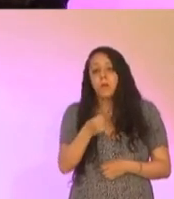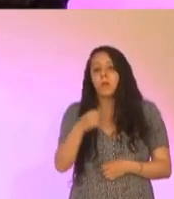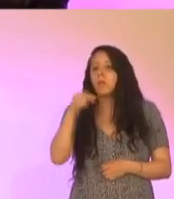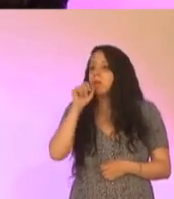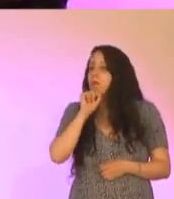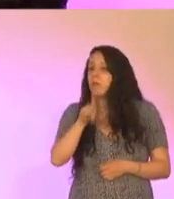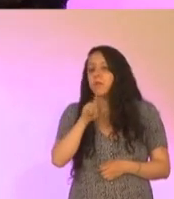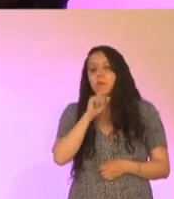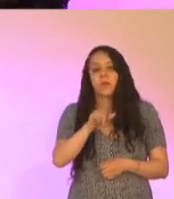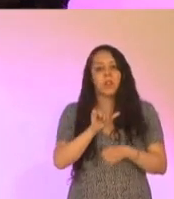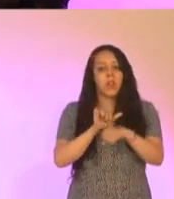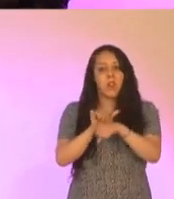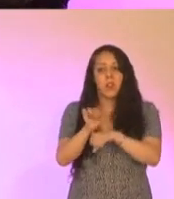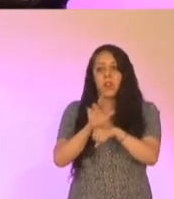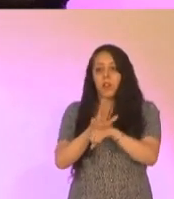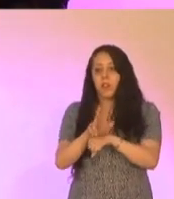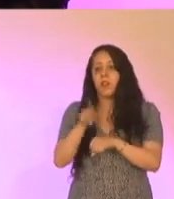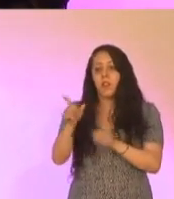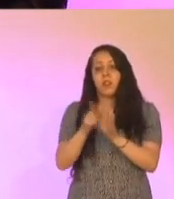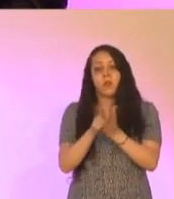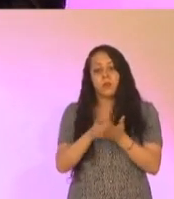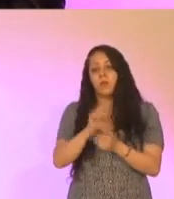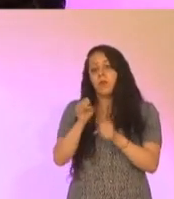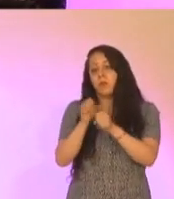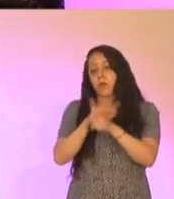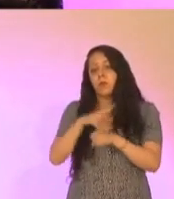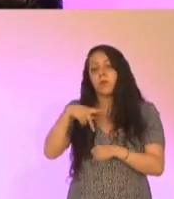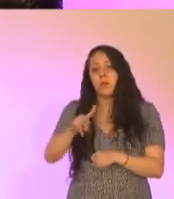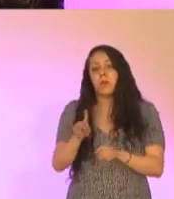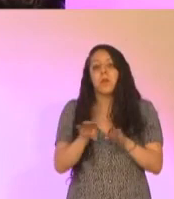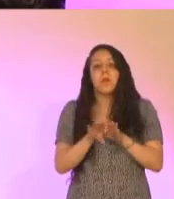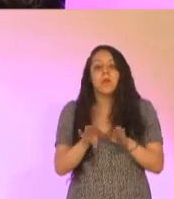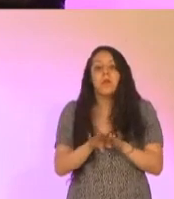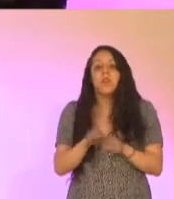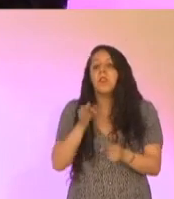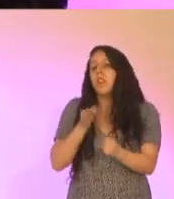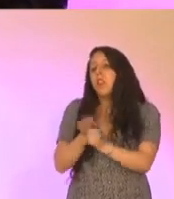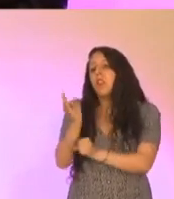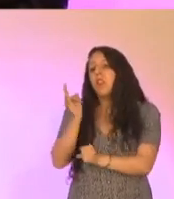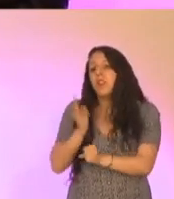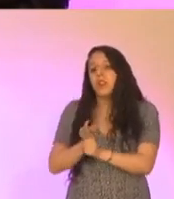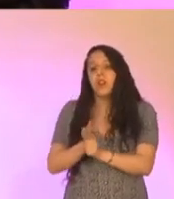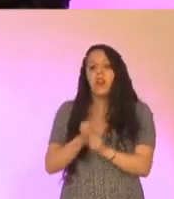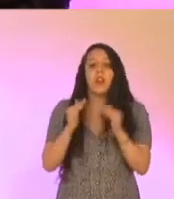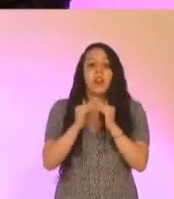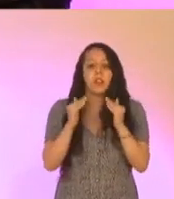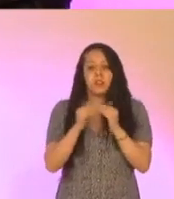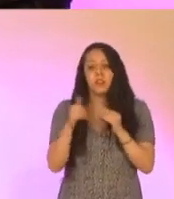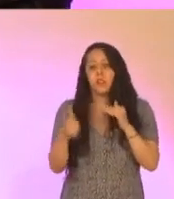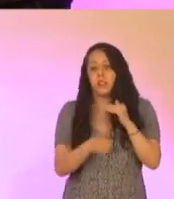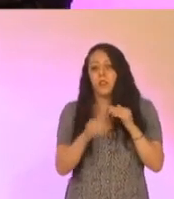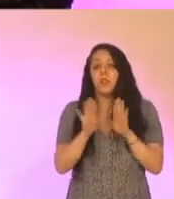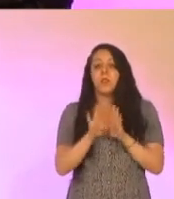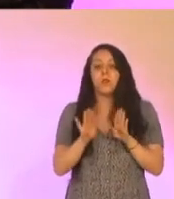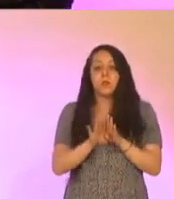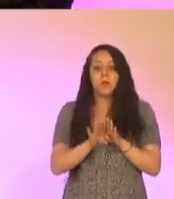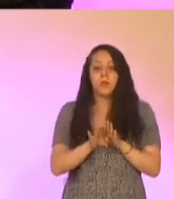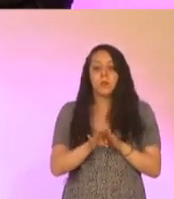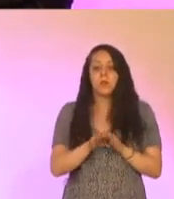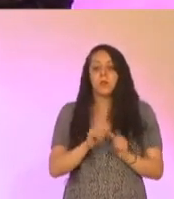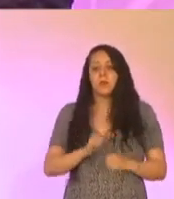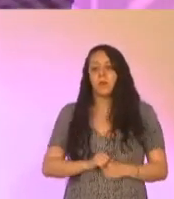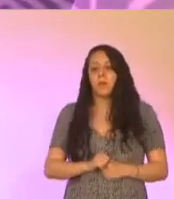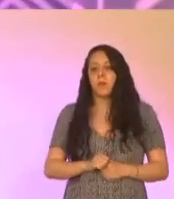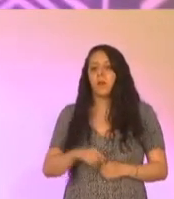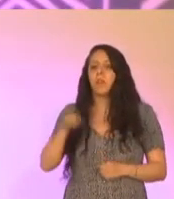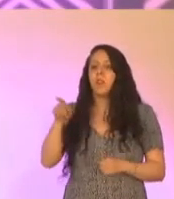de una de las facetas más ridículas realmente imaginables del encierro de las fiestas de power points que